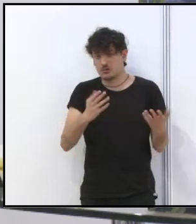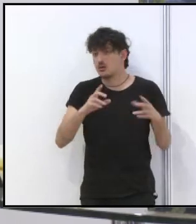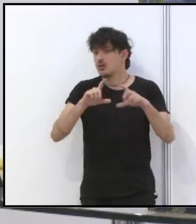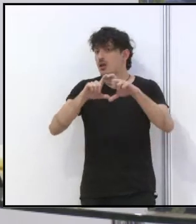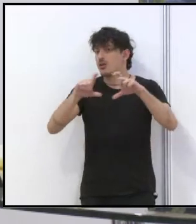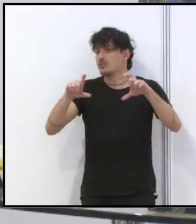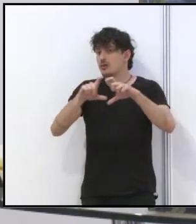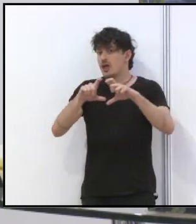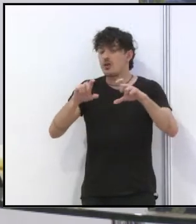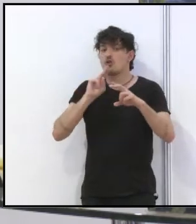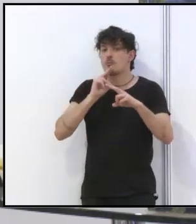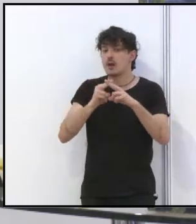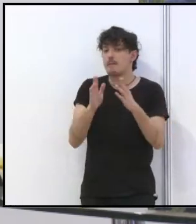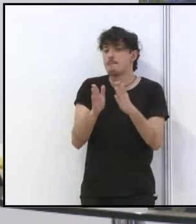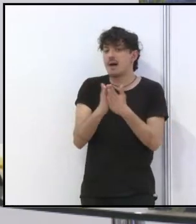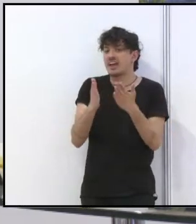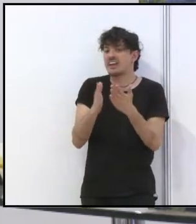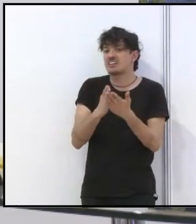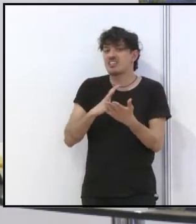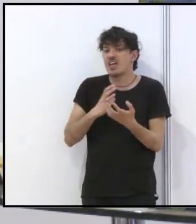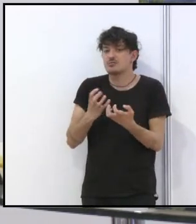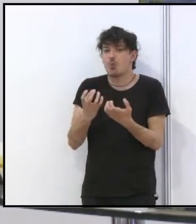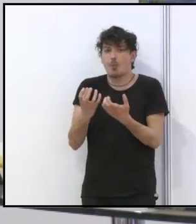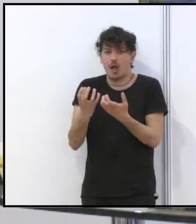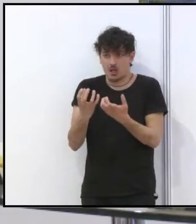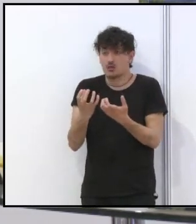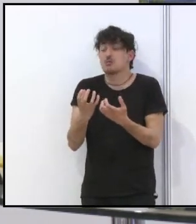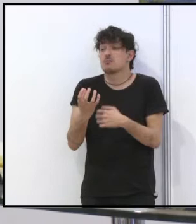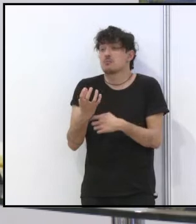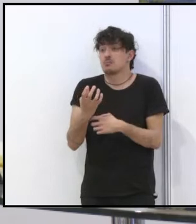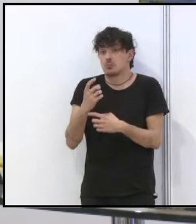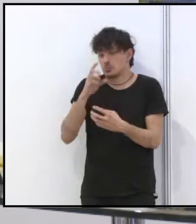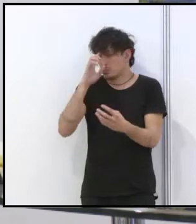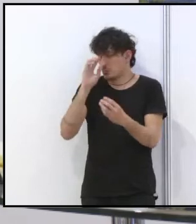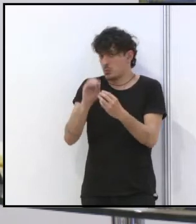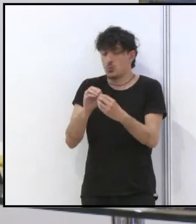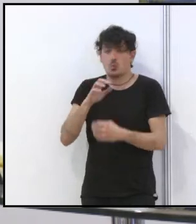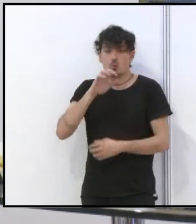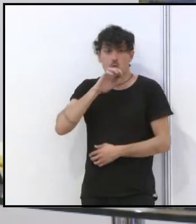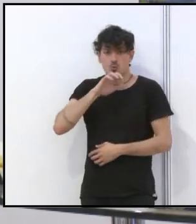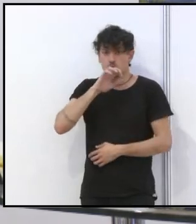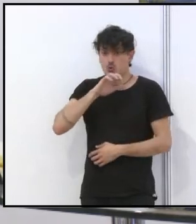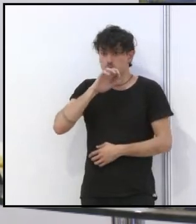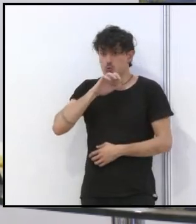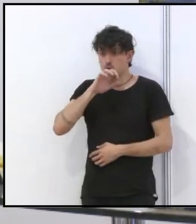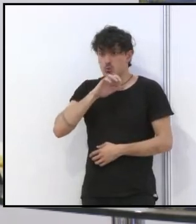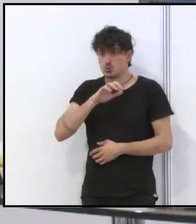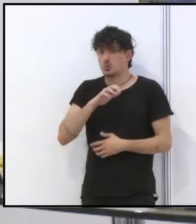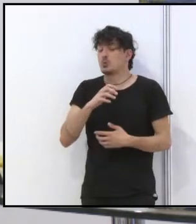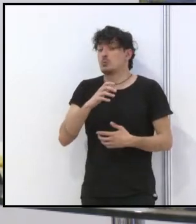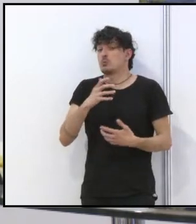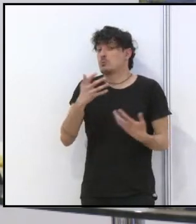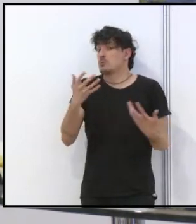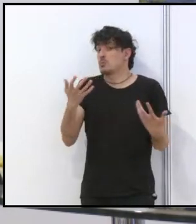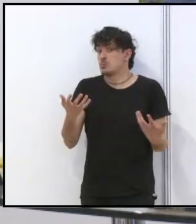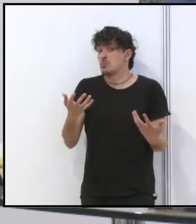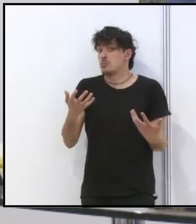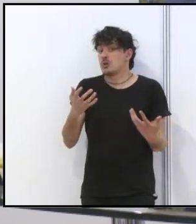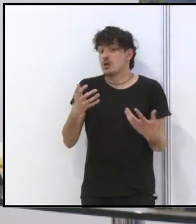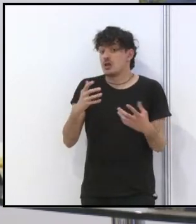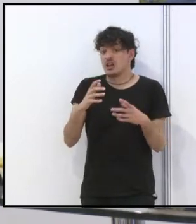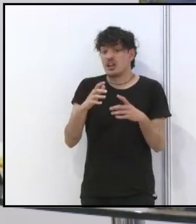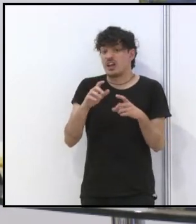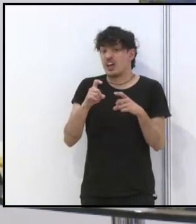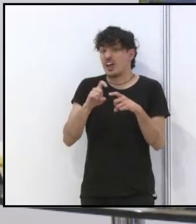Páginas de Espuma y nuestro editor, solo para decir que es curioso y paradójico, cuanto menos, que el género más